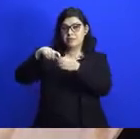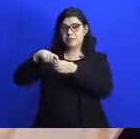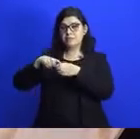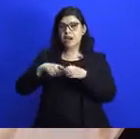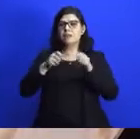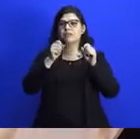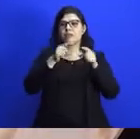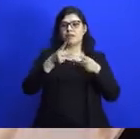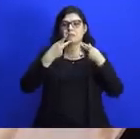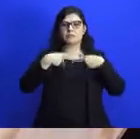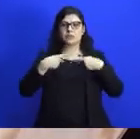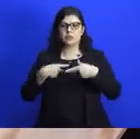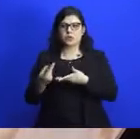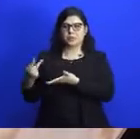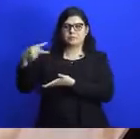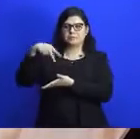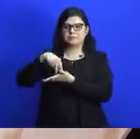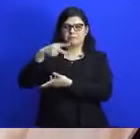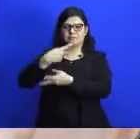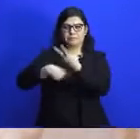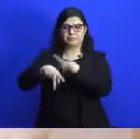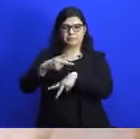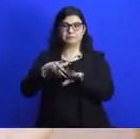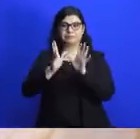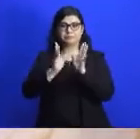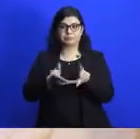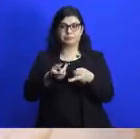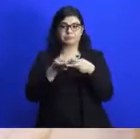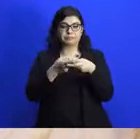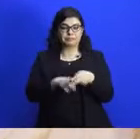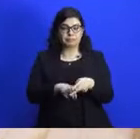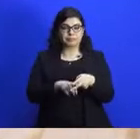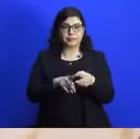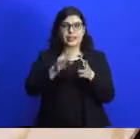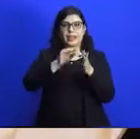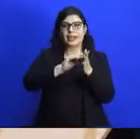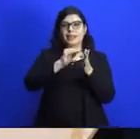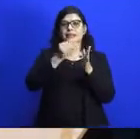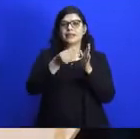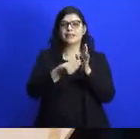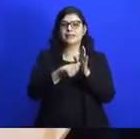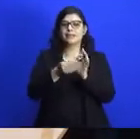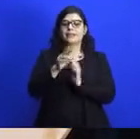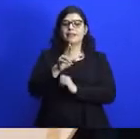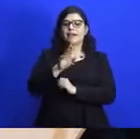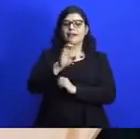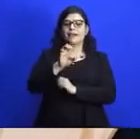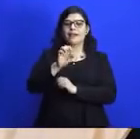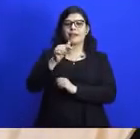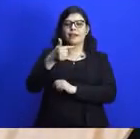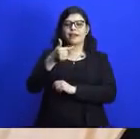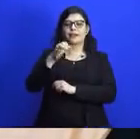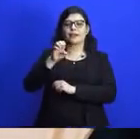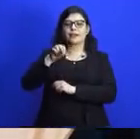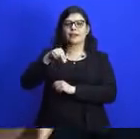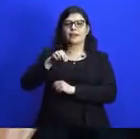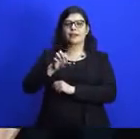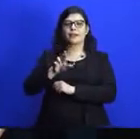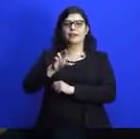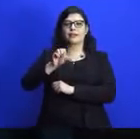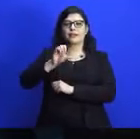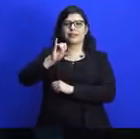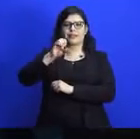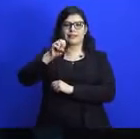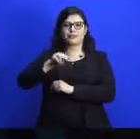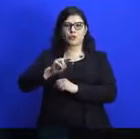auditorio. Y entrando un poco en materia, nuestra estrategia de regeneración, como ustedes saben, cuenta con